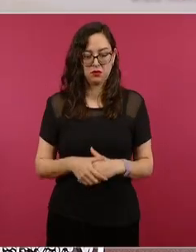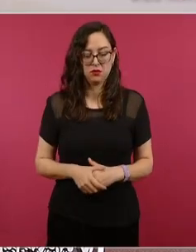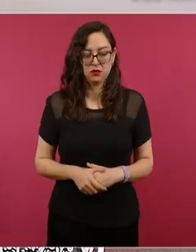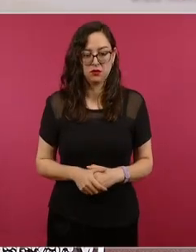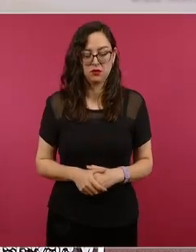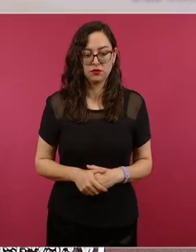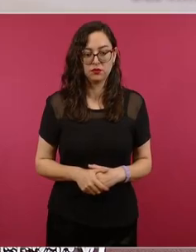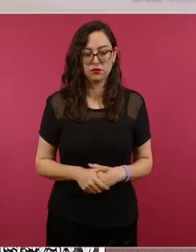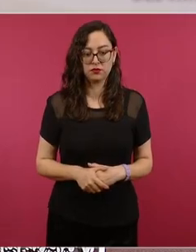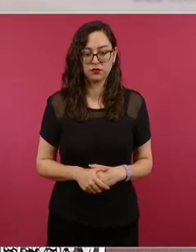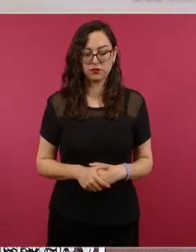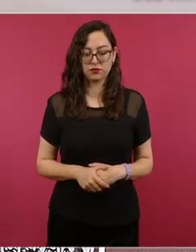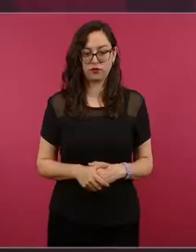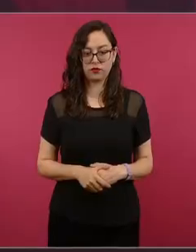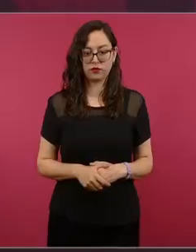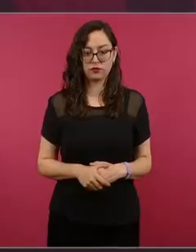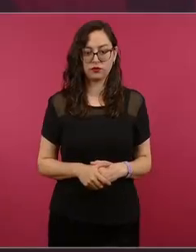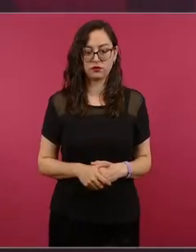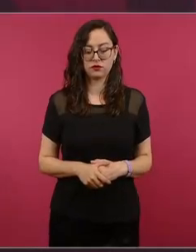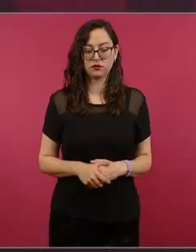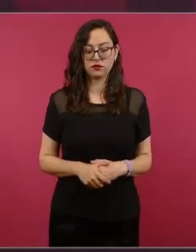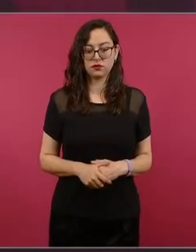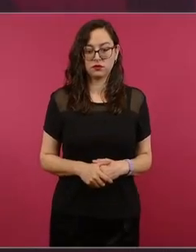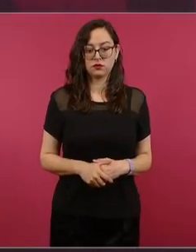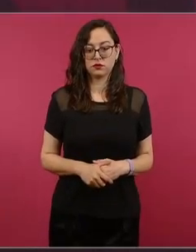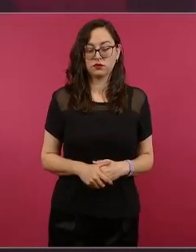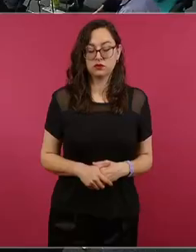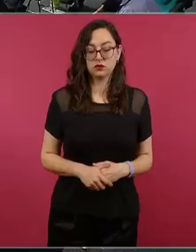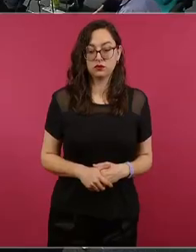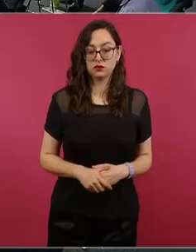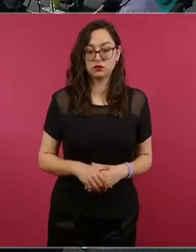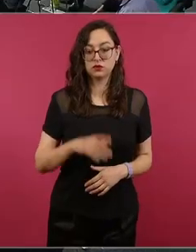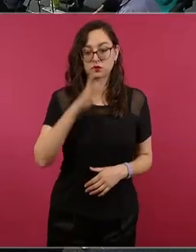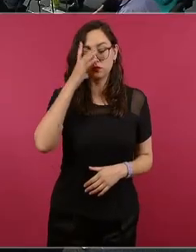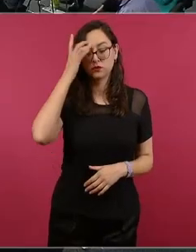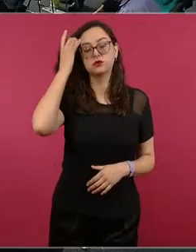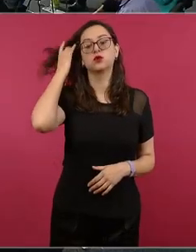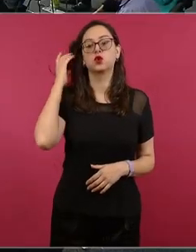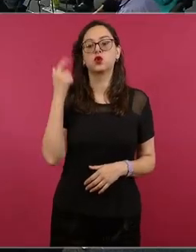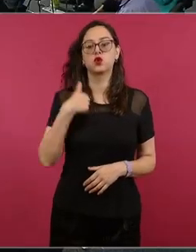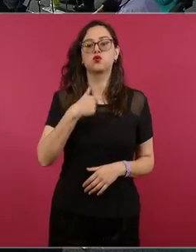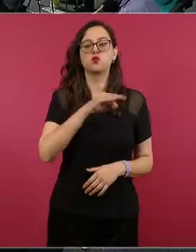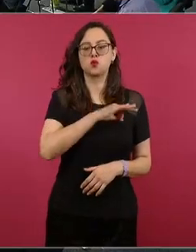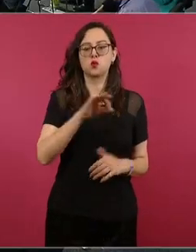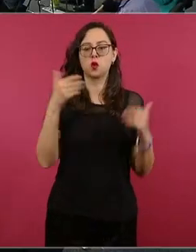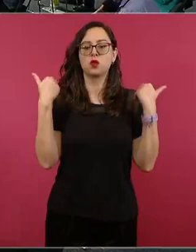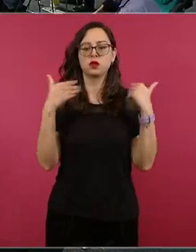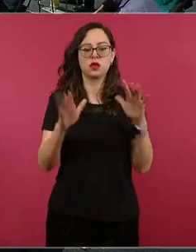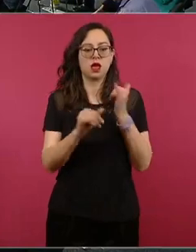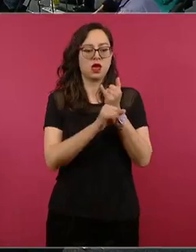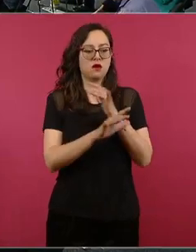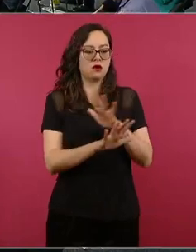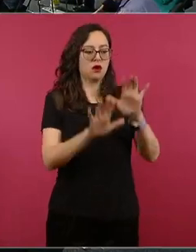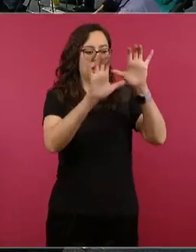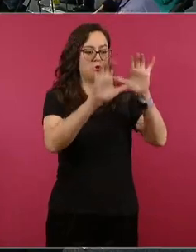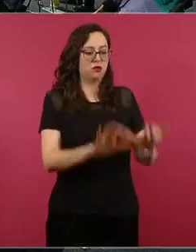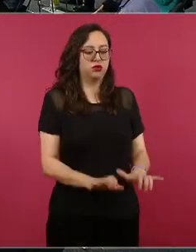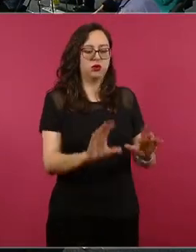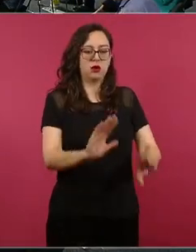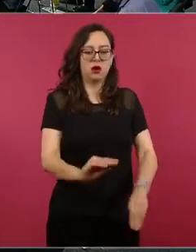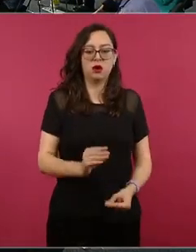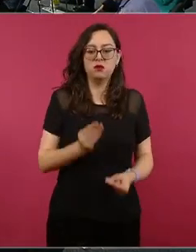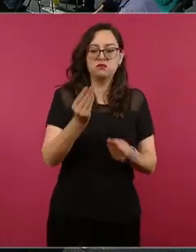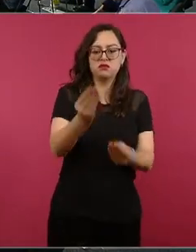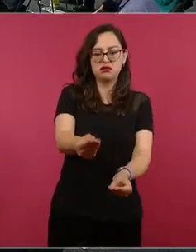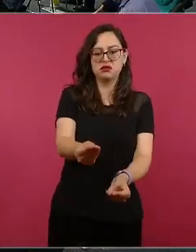¿Y que porque se podríamos cartas en el asunto? Pedirle que te hagan un informe a ti, ¿no? Sí. Sobre